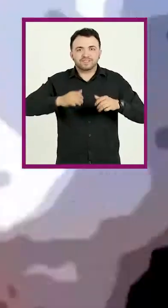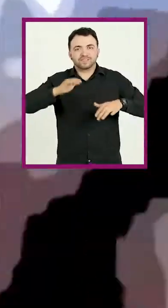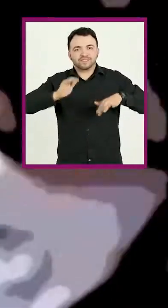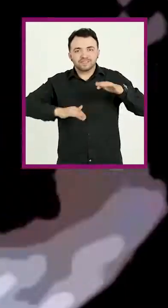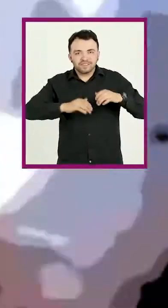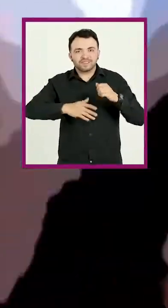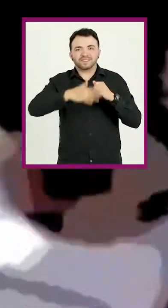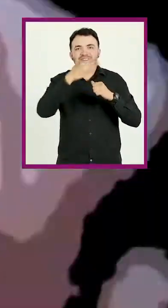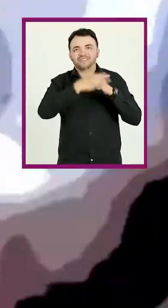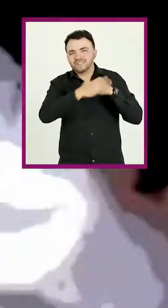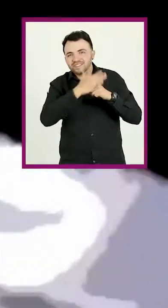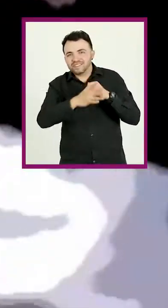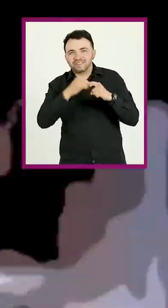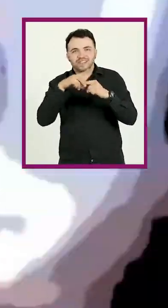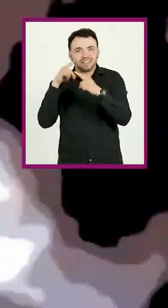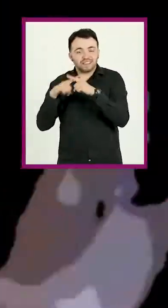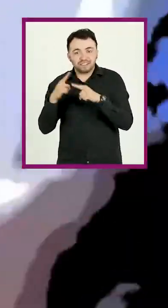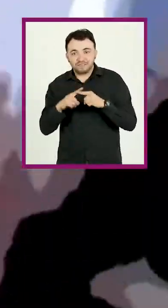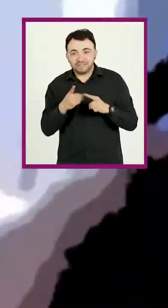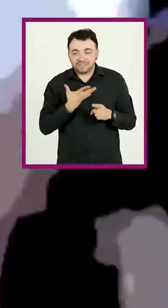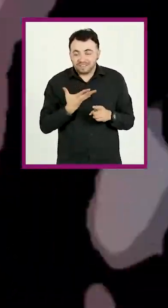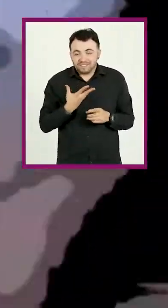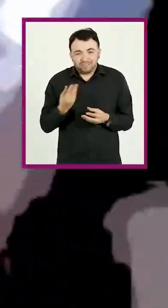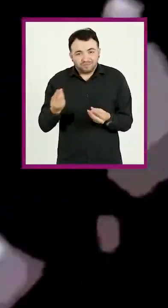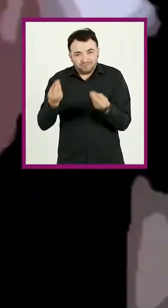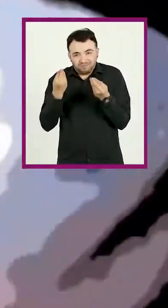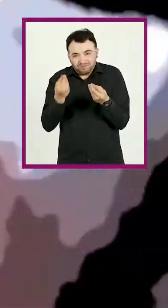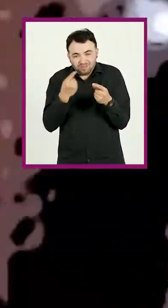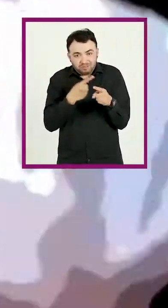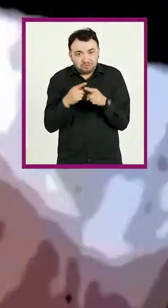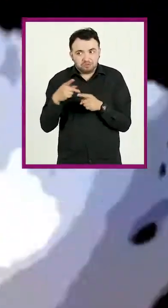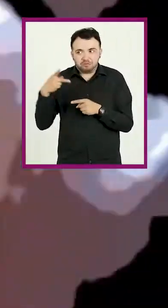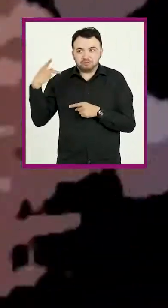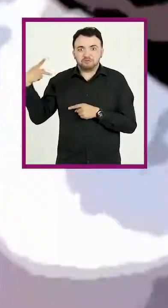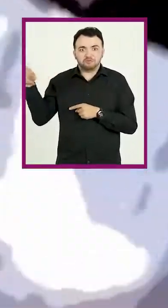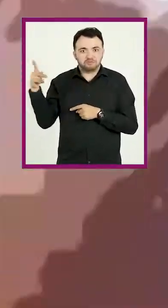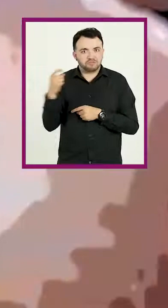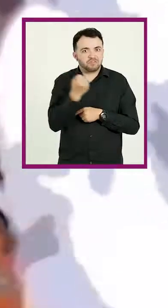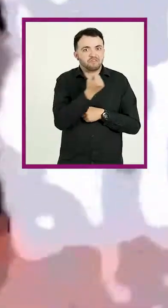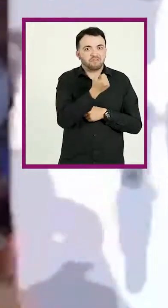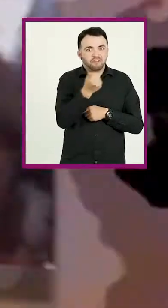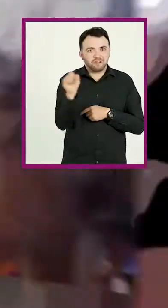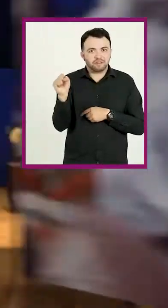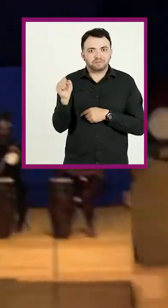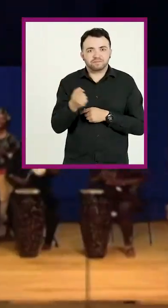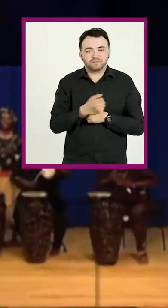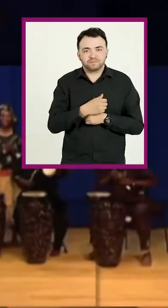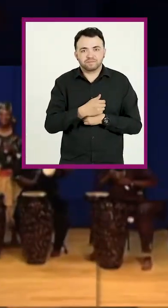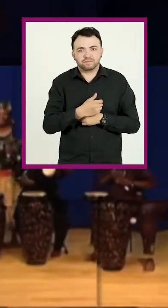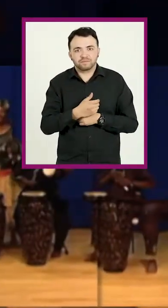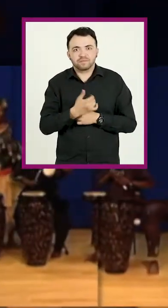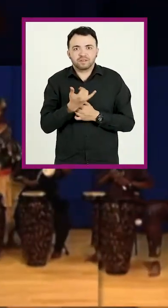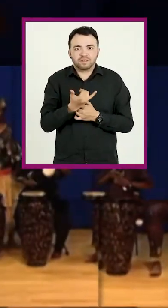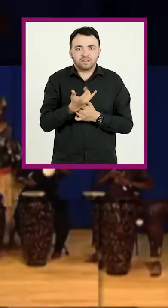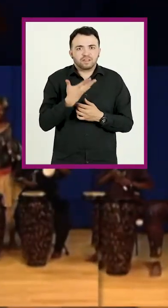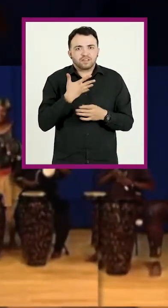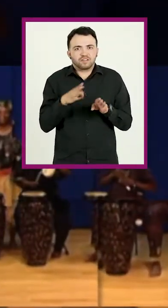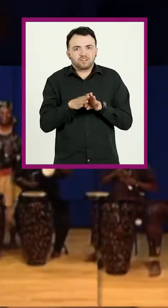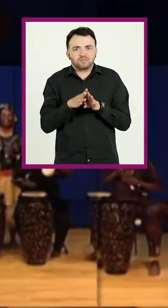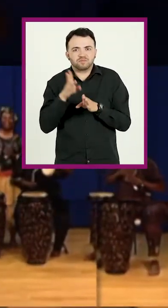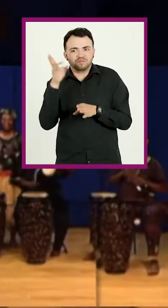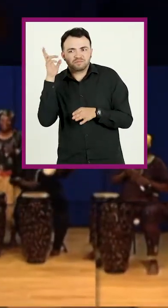instrumentos tiene un rol fundamental en las piezas, es decir, uno sigue un ostinato en 12 tiempos, otro lo acompaña de una